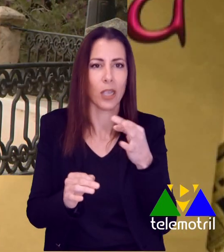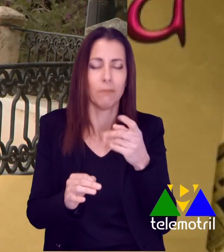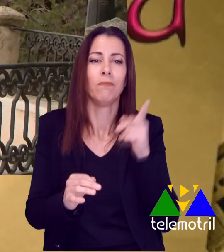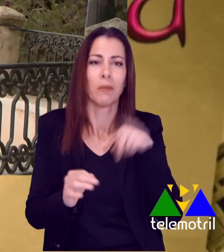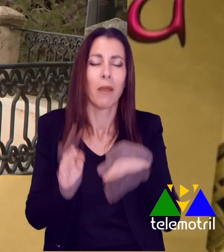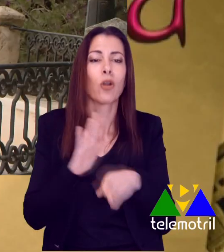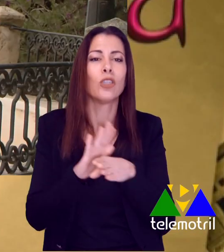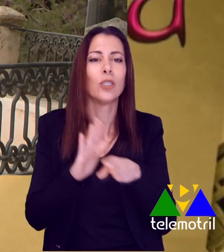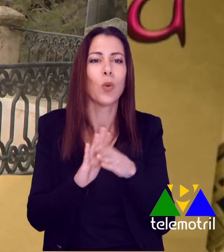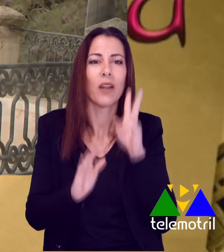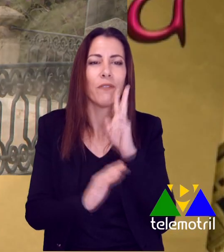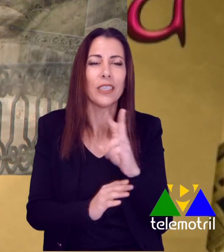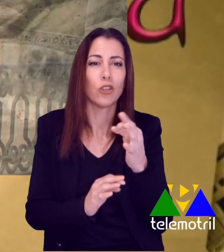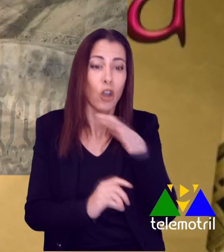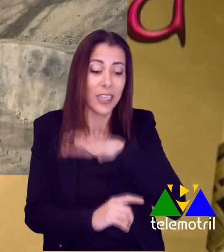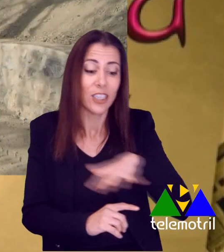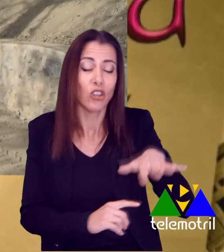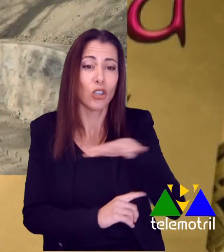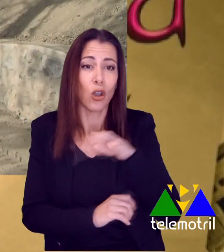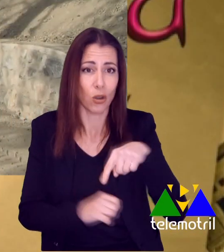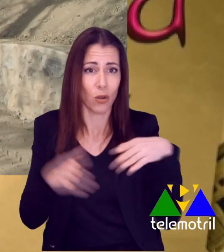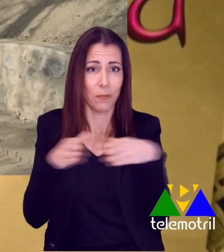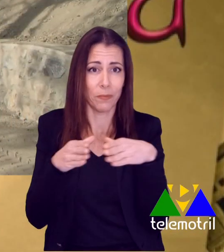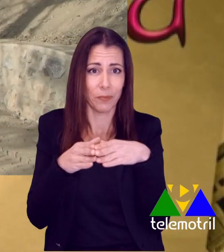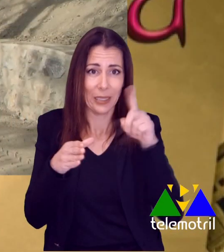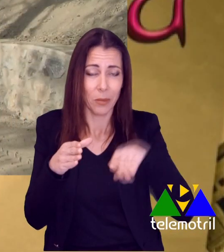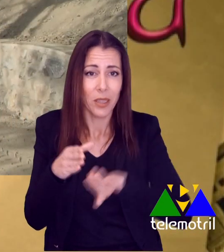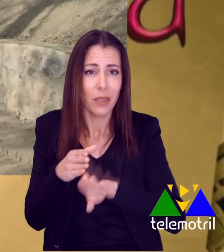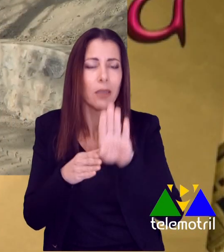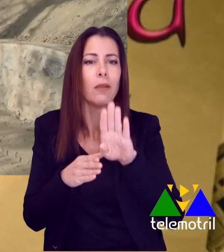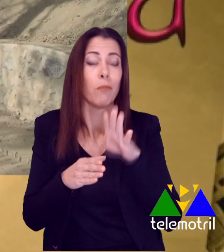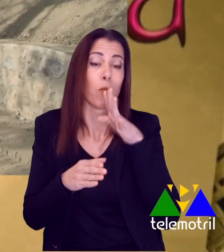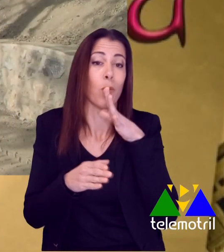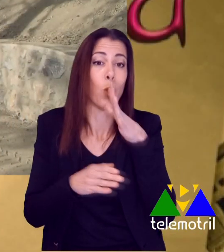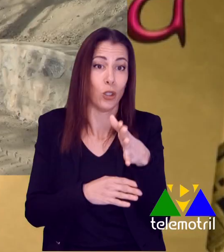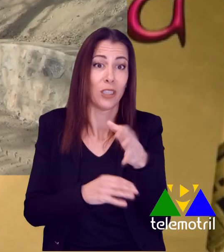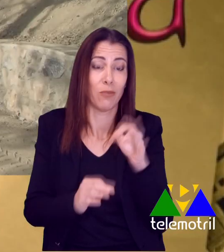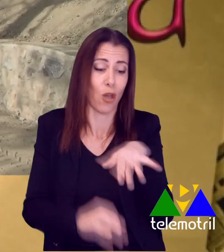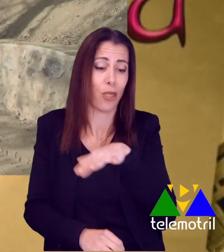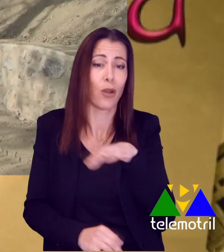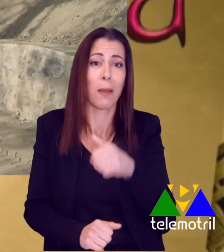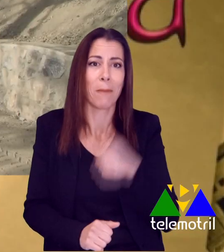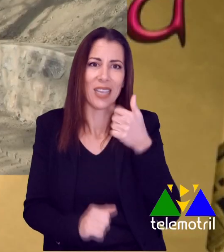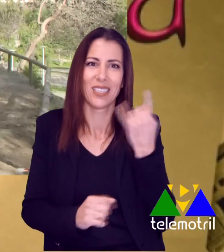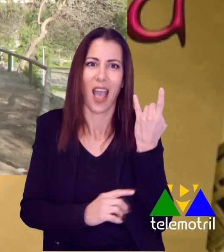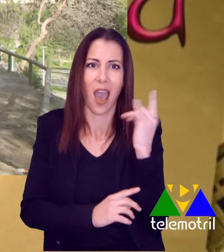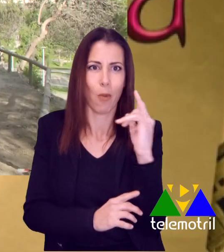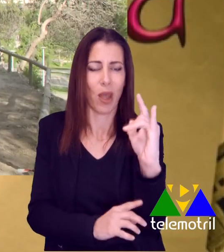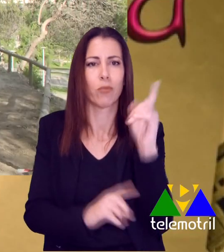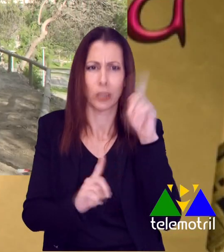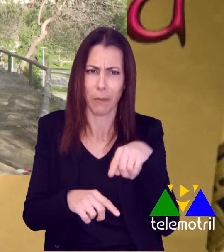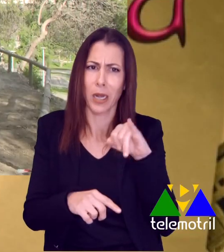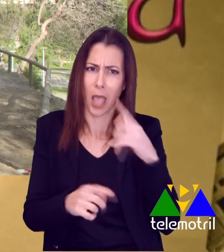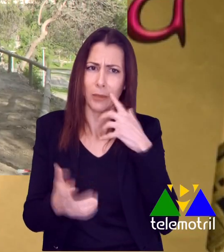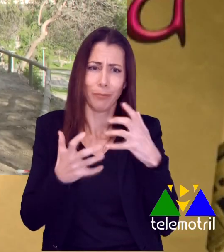viendo también el entorno de este santuario, de este cerro, precisamente pues por la zona ya más arbolada, que también tiene